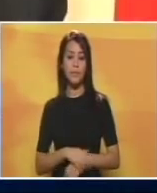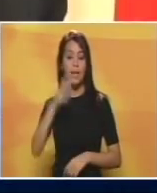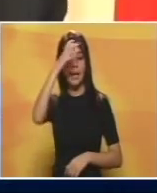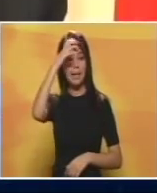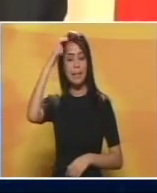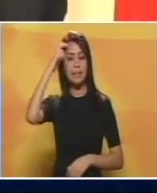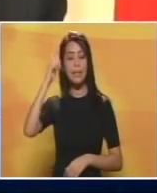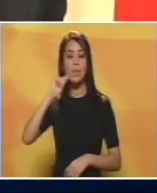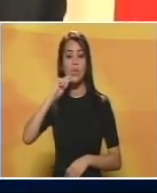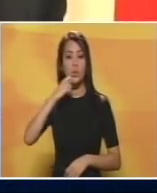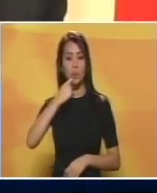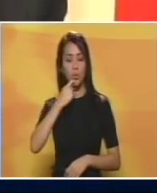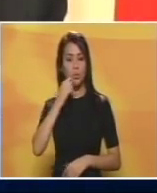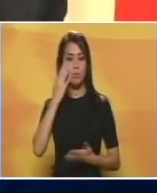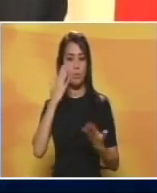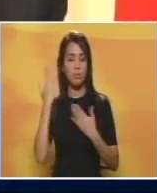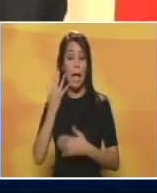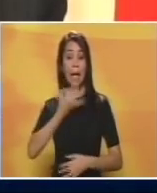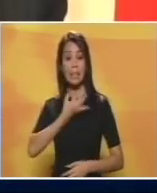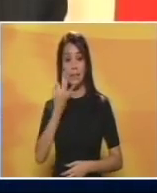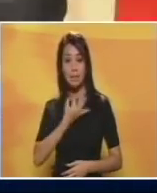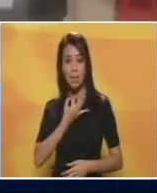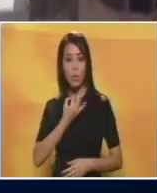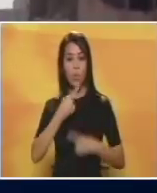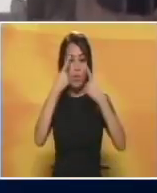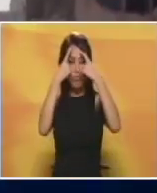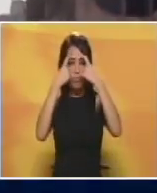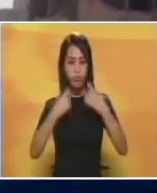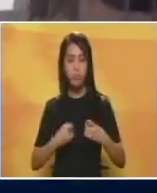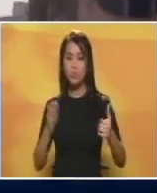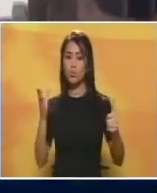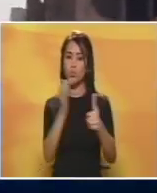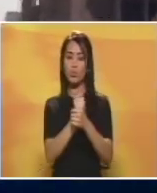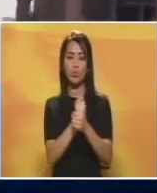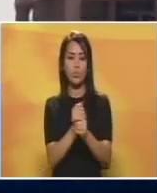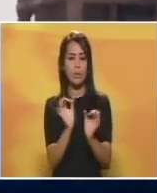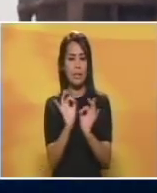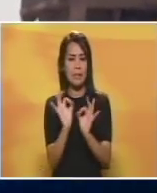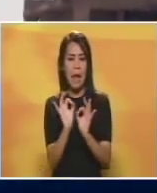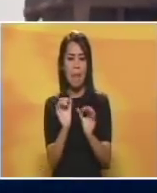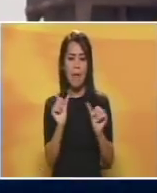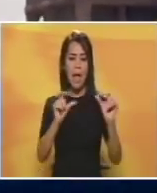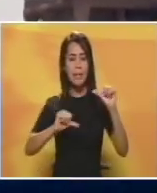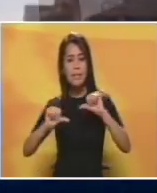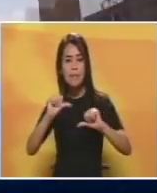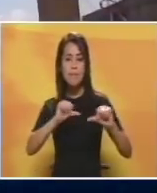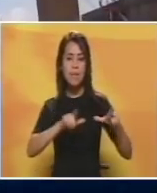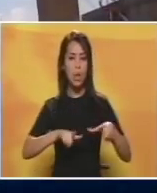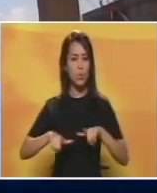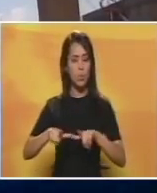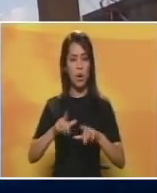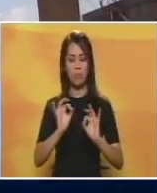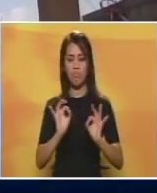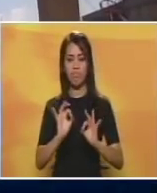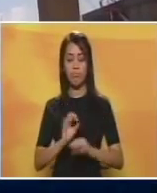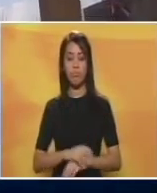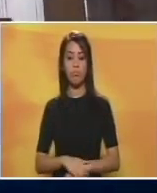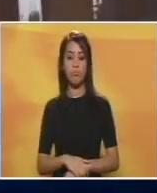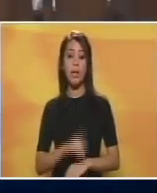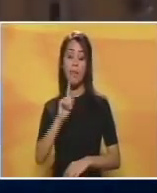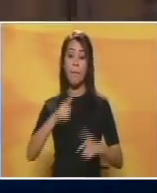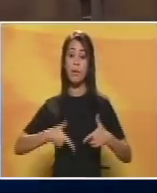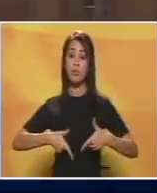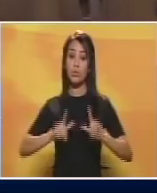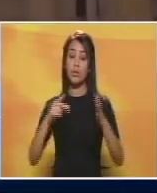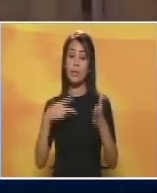de Rusia, Sergei Lavrov, aseguró que expertos no encontraron restos de sustancias químicas en la localidad. Asimismo, tanto